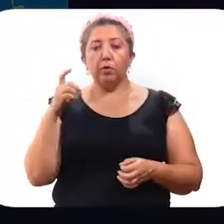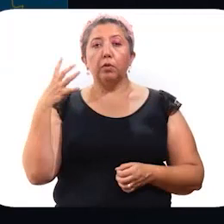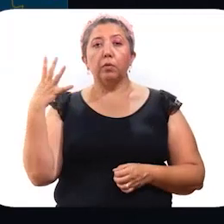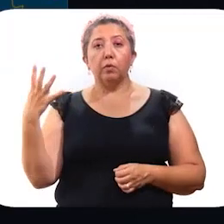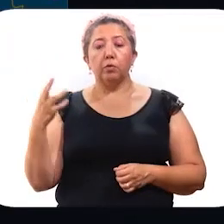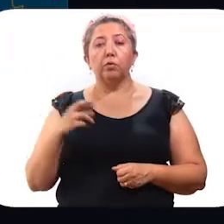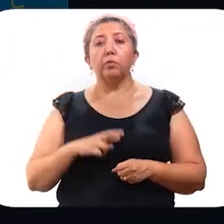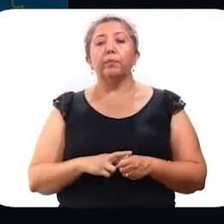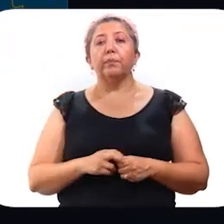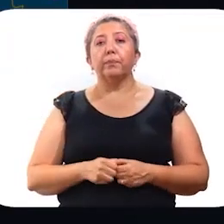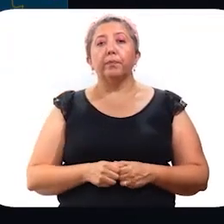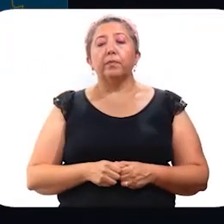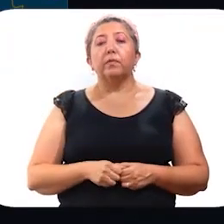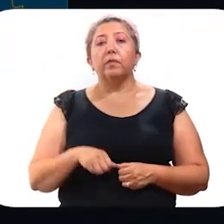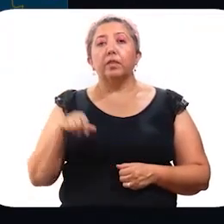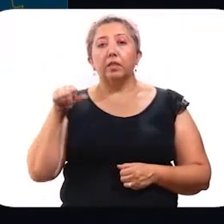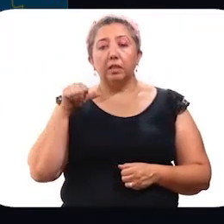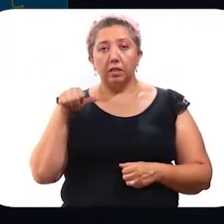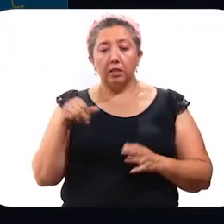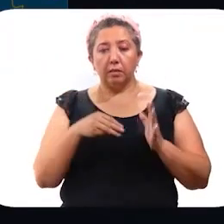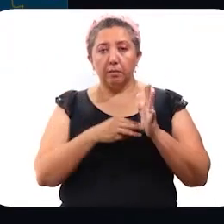10.934 en la zona sur,